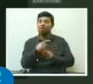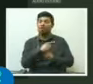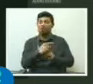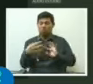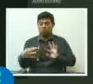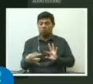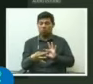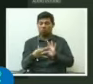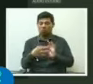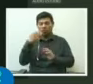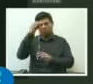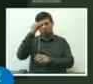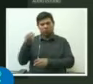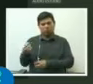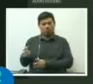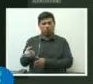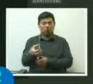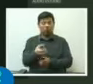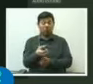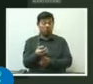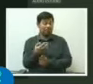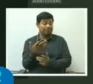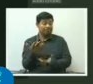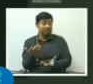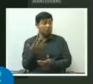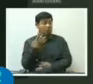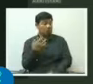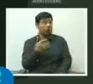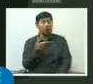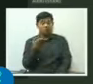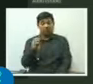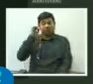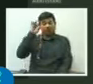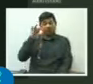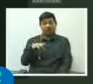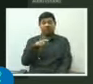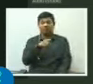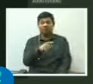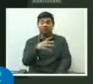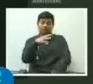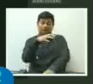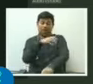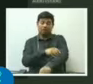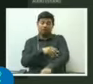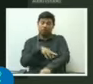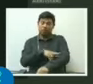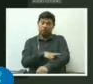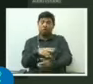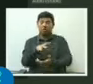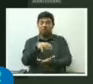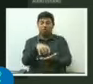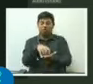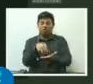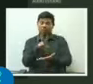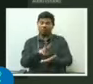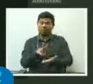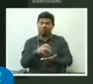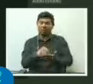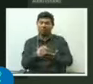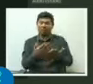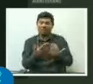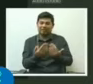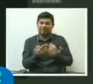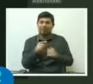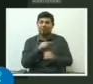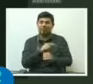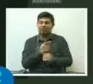de Valdivia, ya que ante la emergencia de los incendios que acechan a nuestro país, región y comuna, se requiere con premura para poder ayudar con recursos para el buen